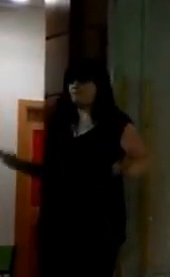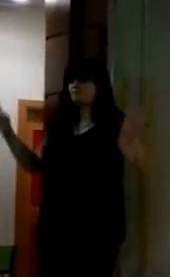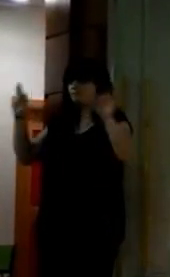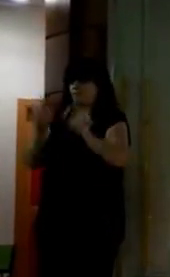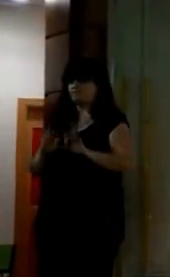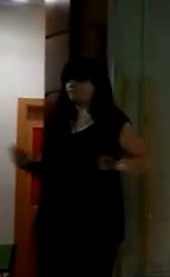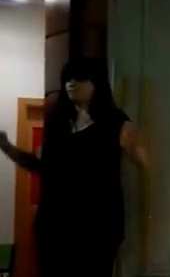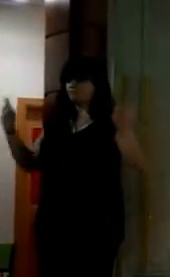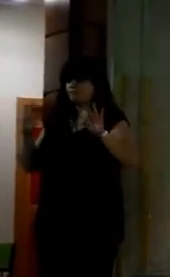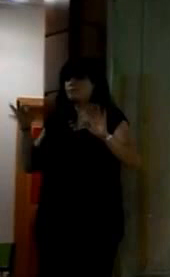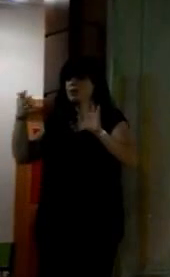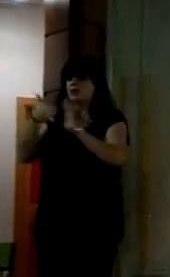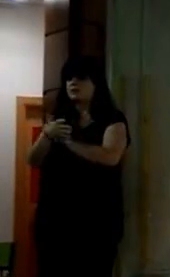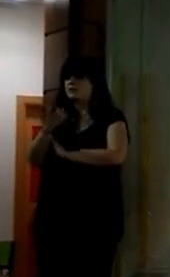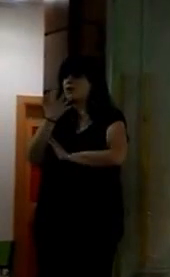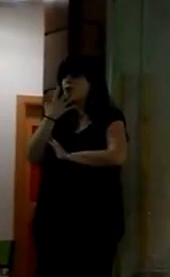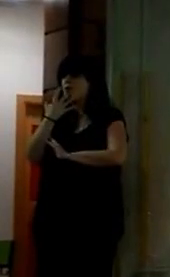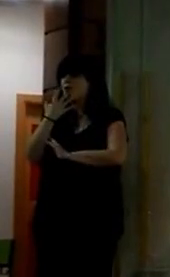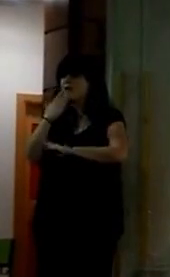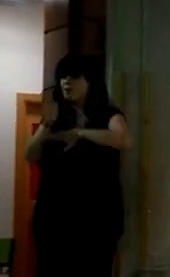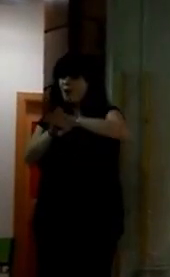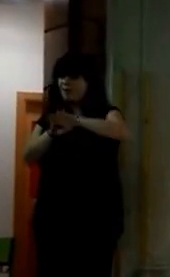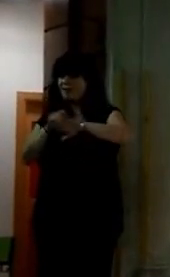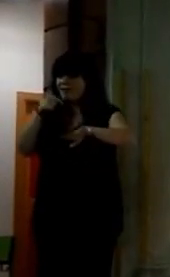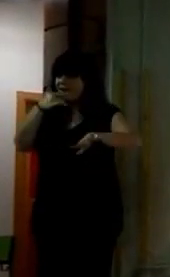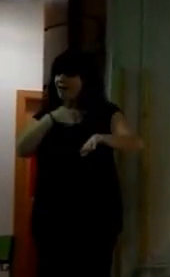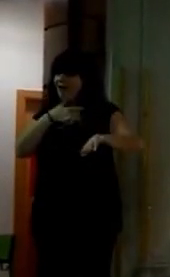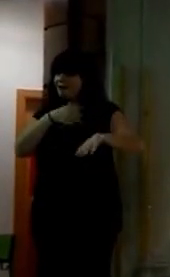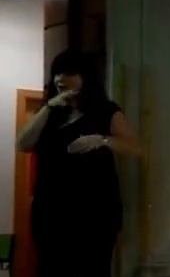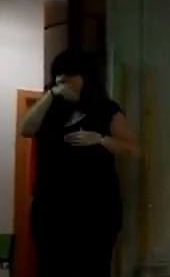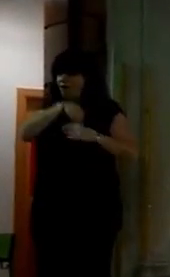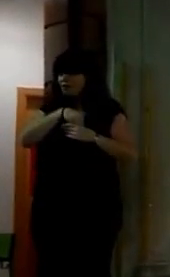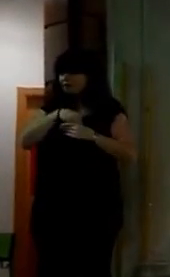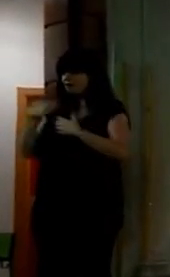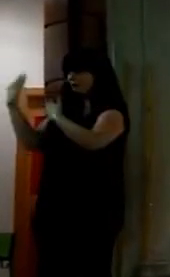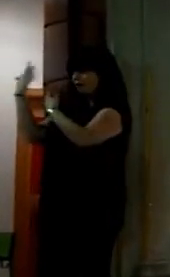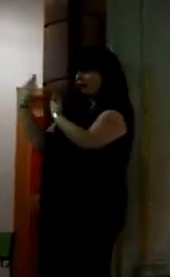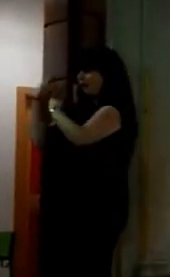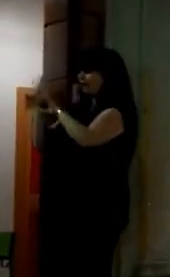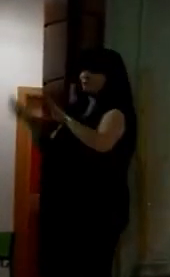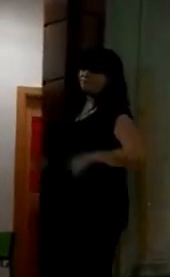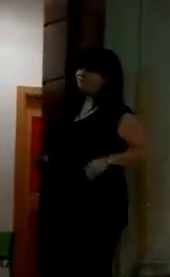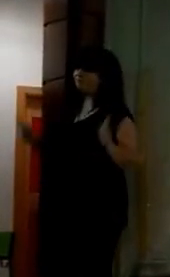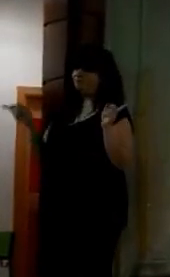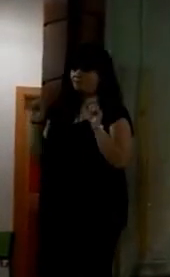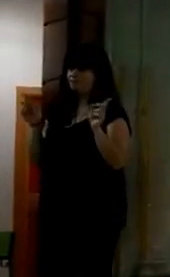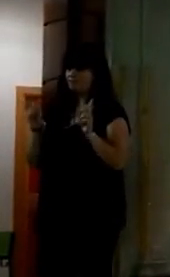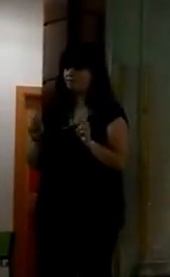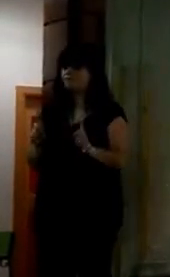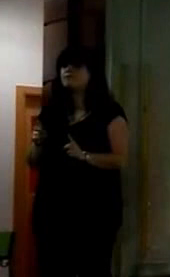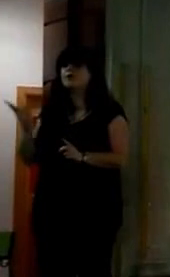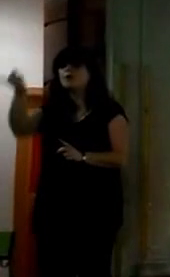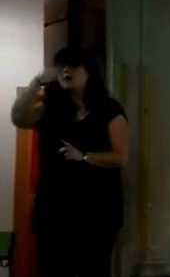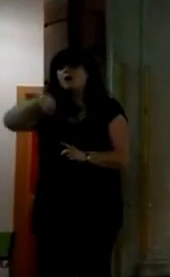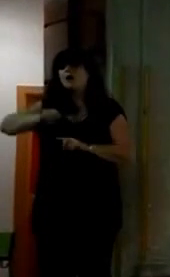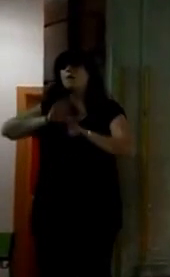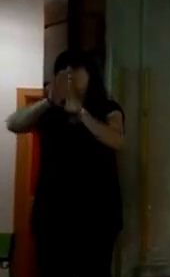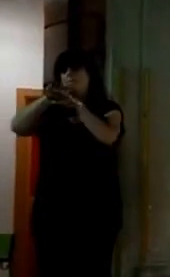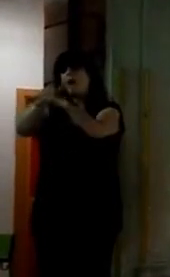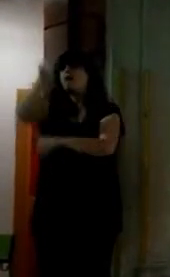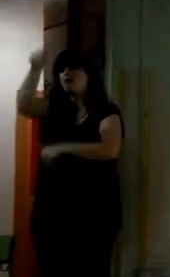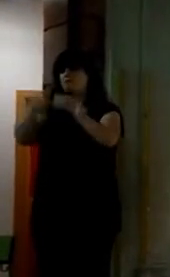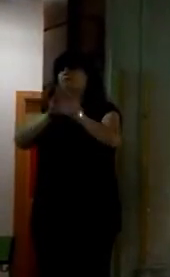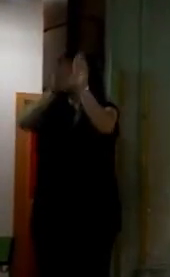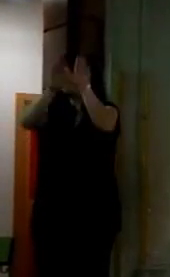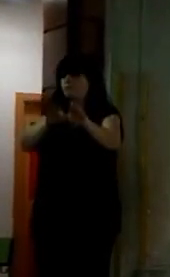que teña o corazón esquerda se deixe enganar por eles. Votade pola candidatura das mareas a